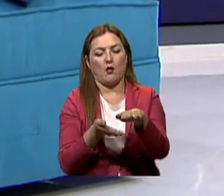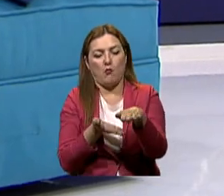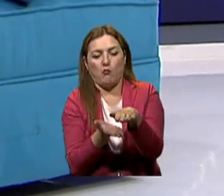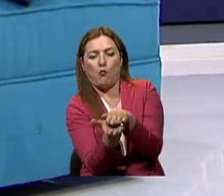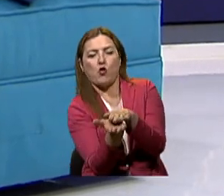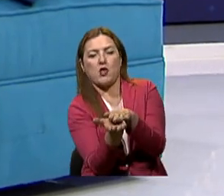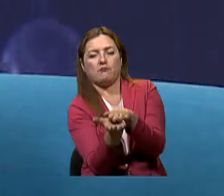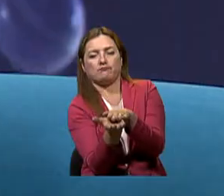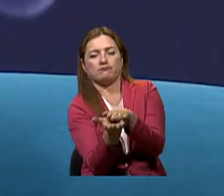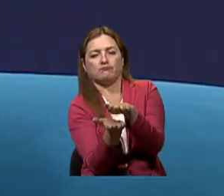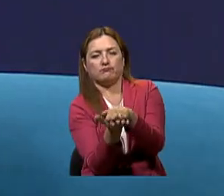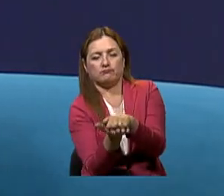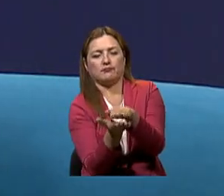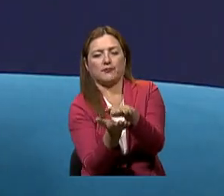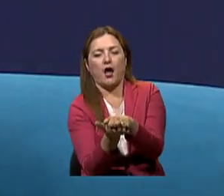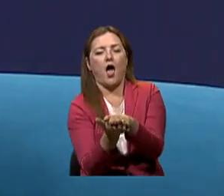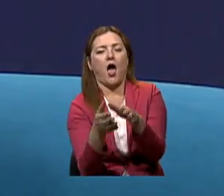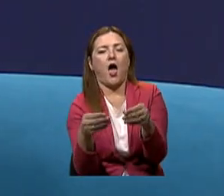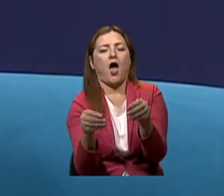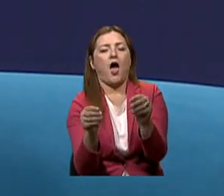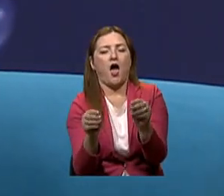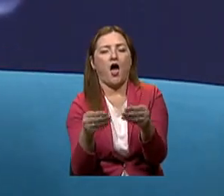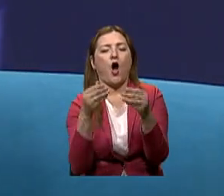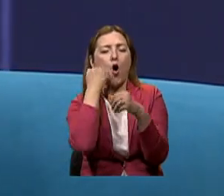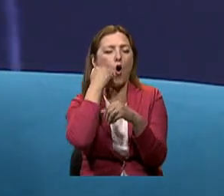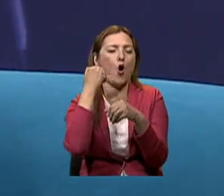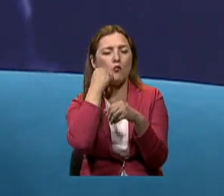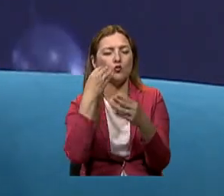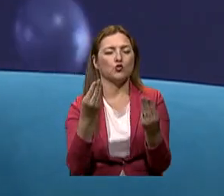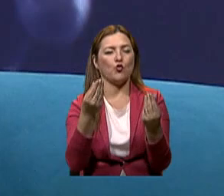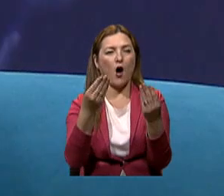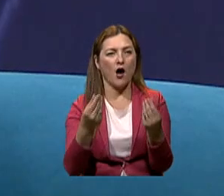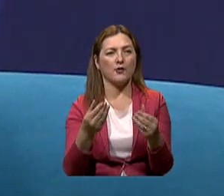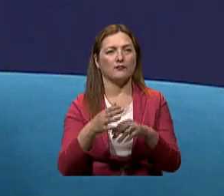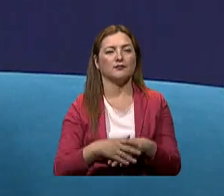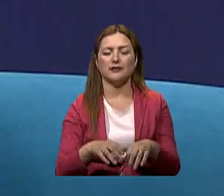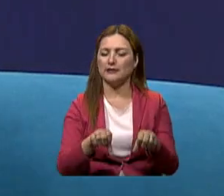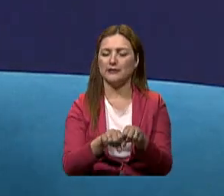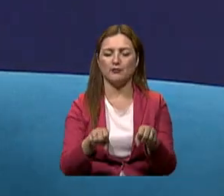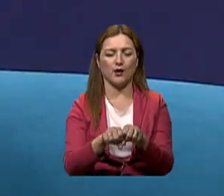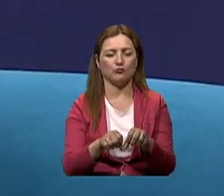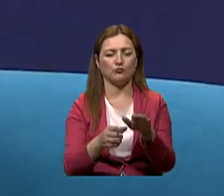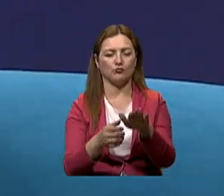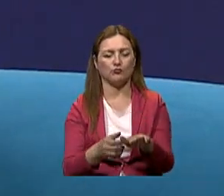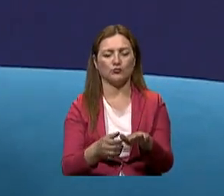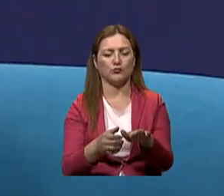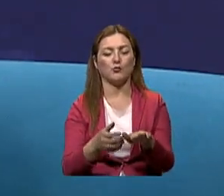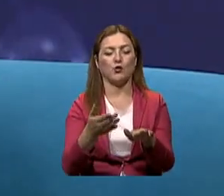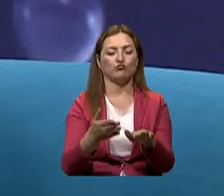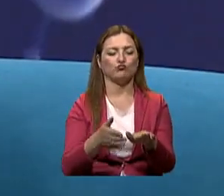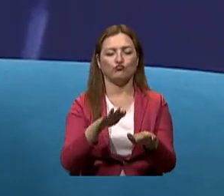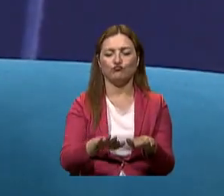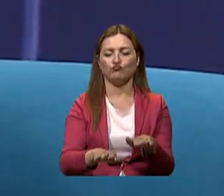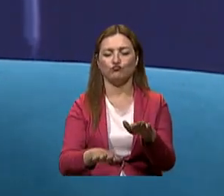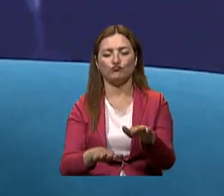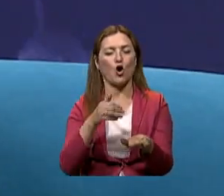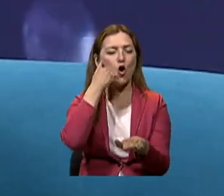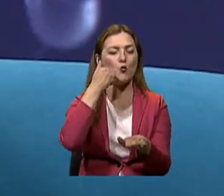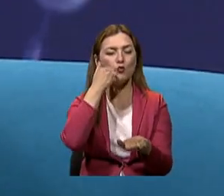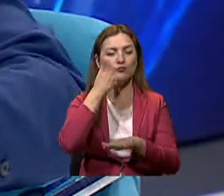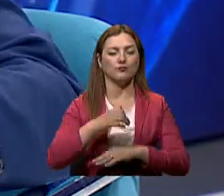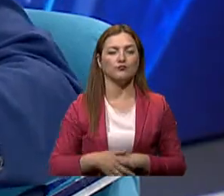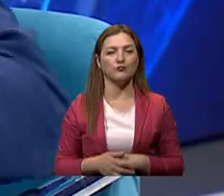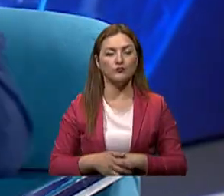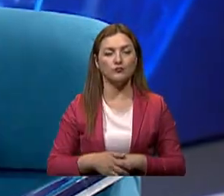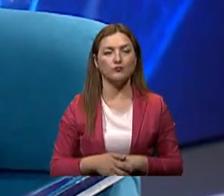también la utilización de un zapato para pie diabético que es ancho, ¿no? Para que evite el roce hacia las coyunturas. Sí, inclusive los el dedos. zapato tiene